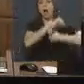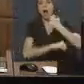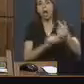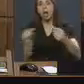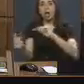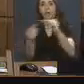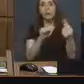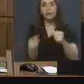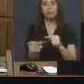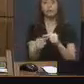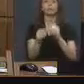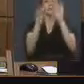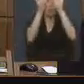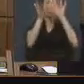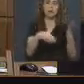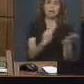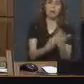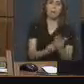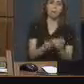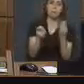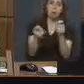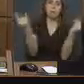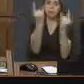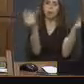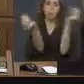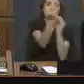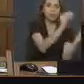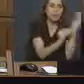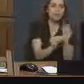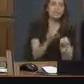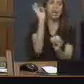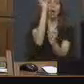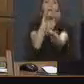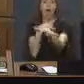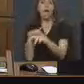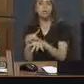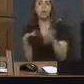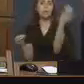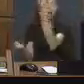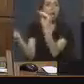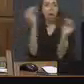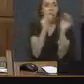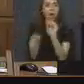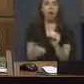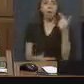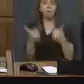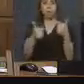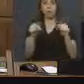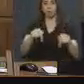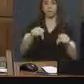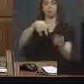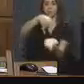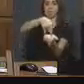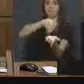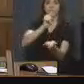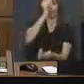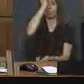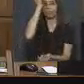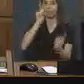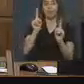de elaboración de propuestas en las universidades, en las asambleas, en lugares que la política de este espacio no entendía ni